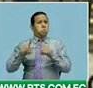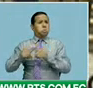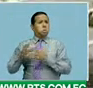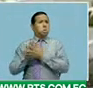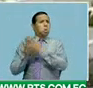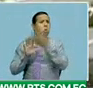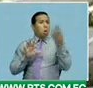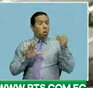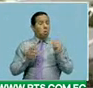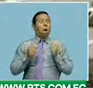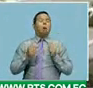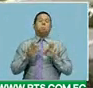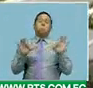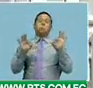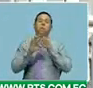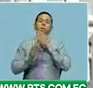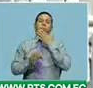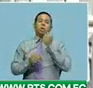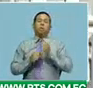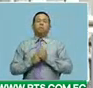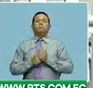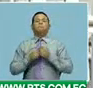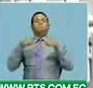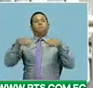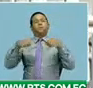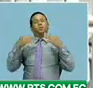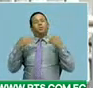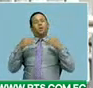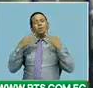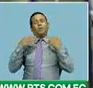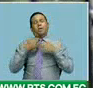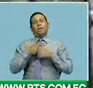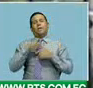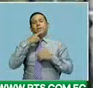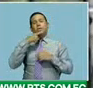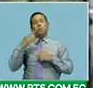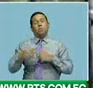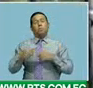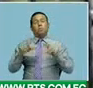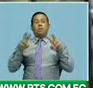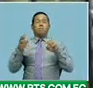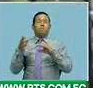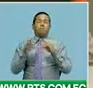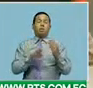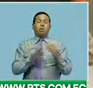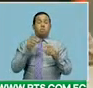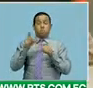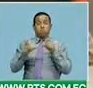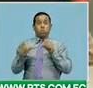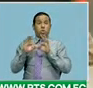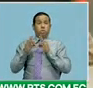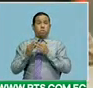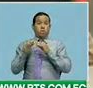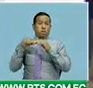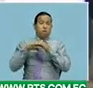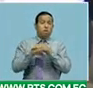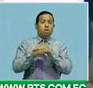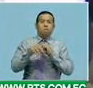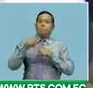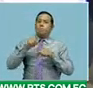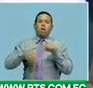Día de los Fieles Difuntos en la ciudad de Guayaquil. Tumbas que no fueron visitadas y familiares que respetaron